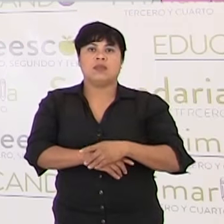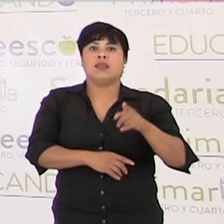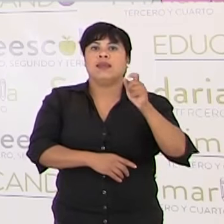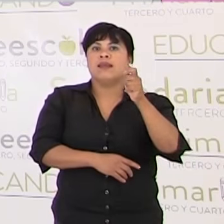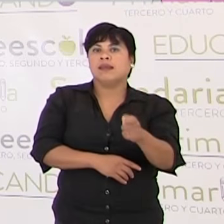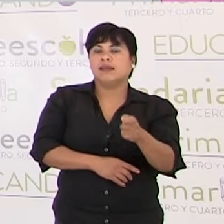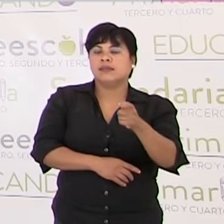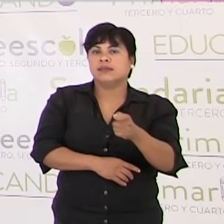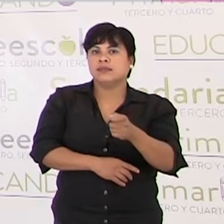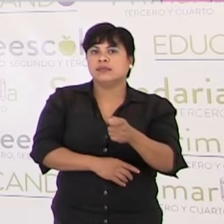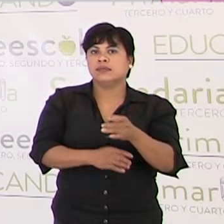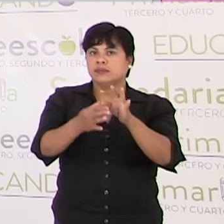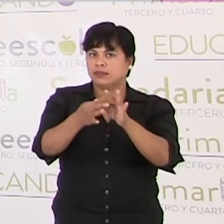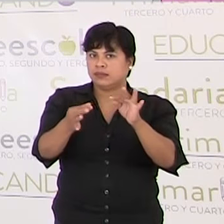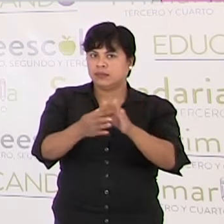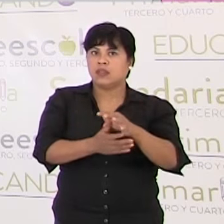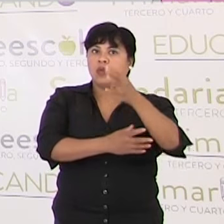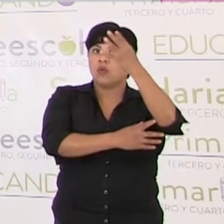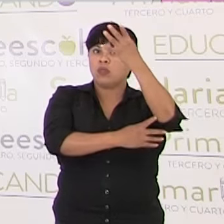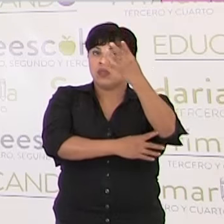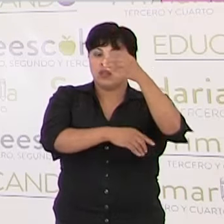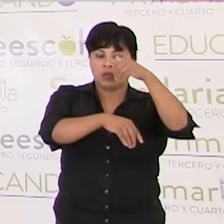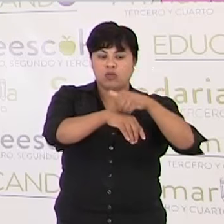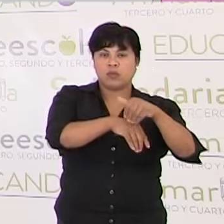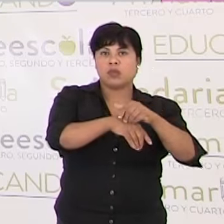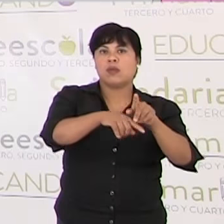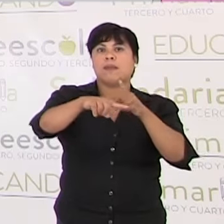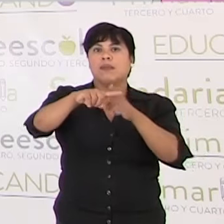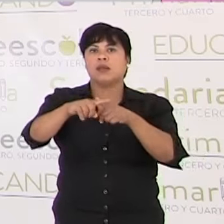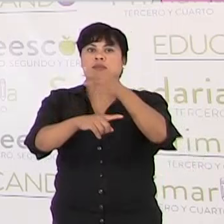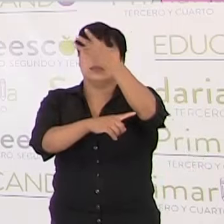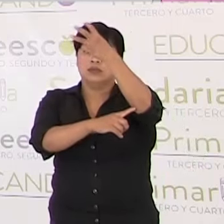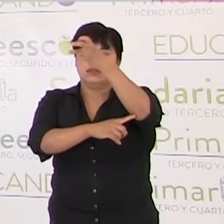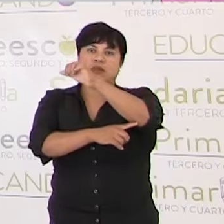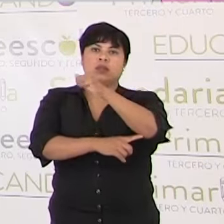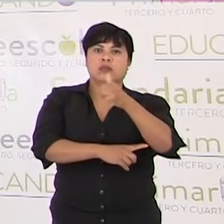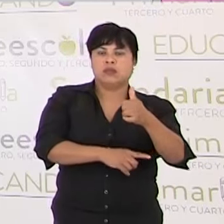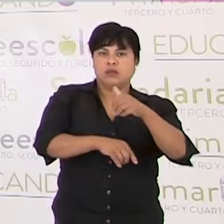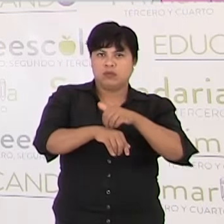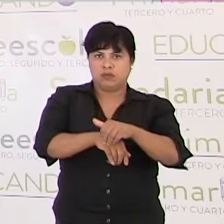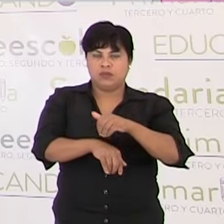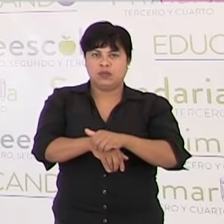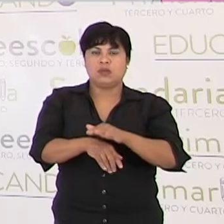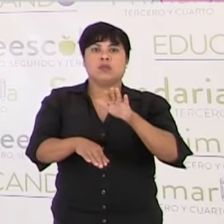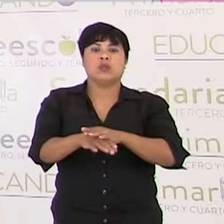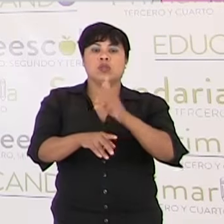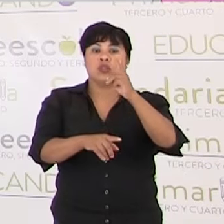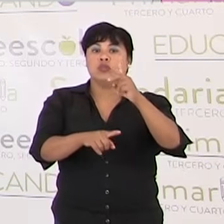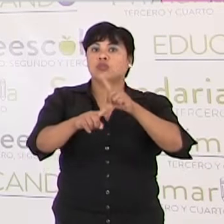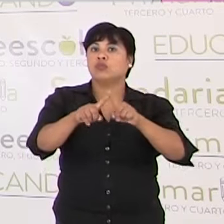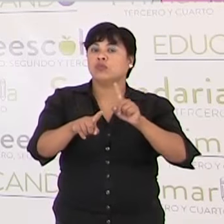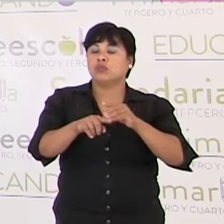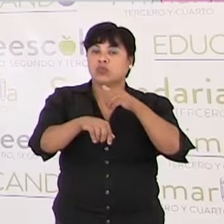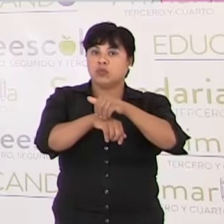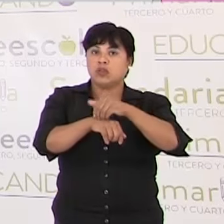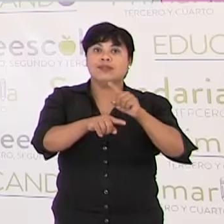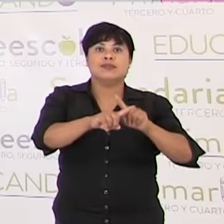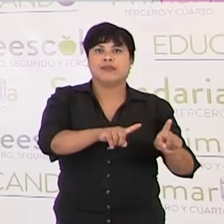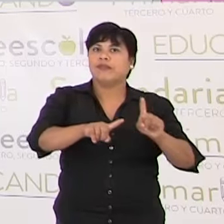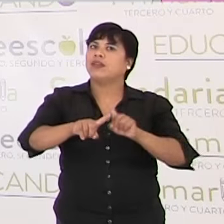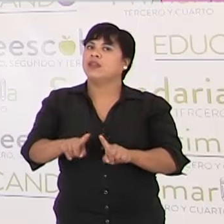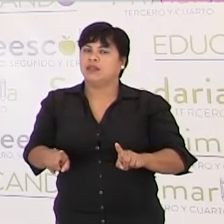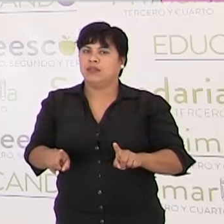tenemos el cuadrado de un número más el cubo de otro número, porque son dos números